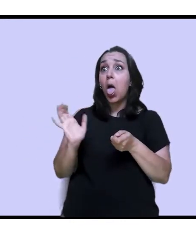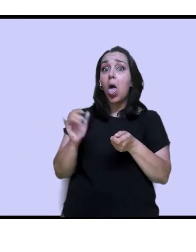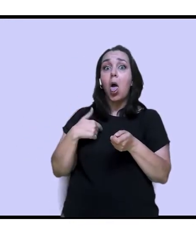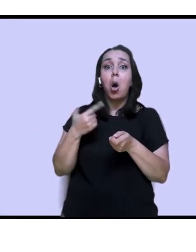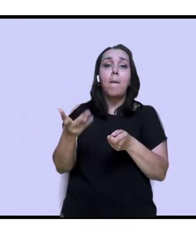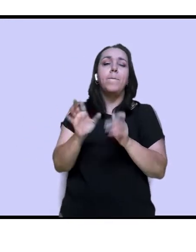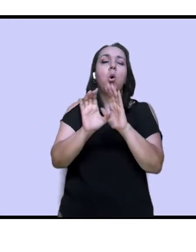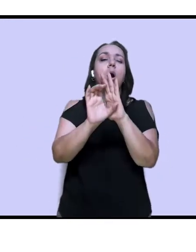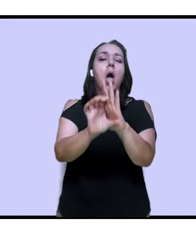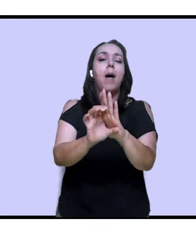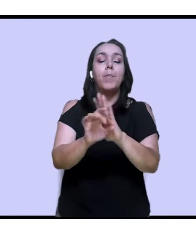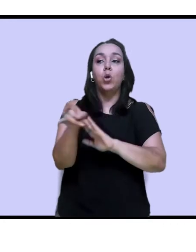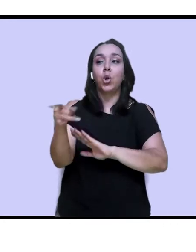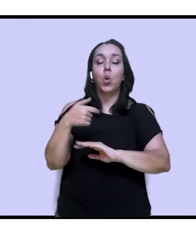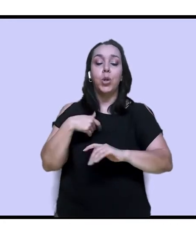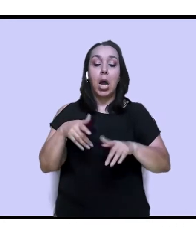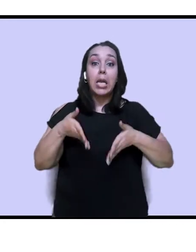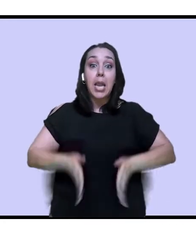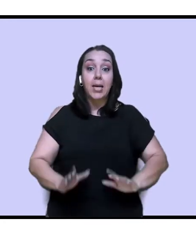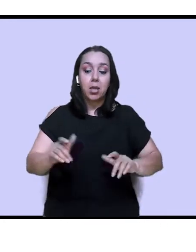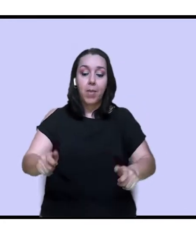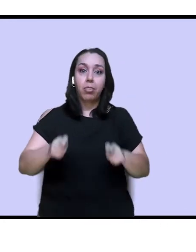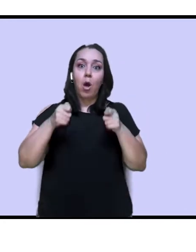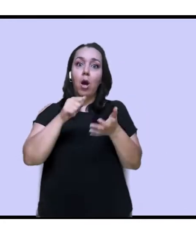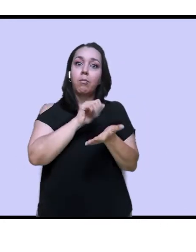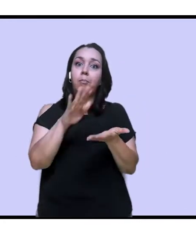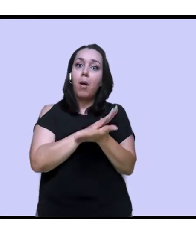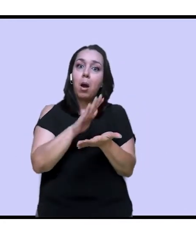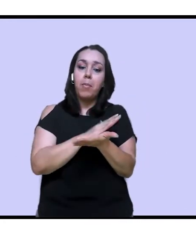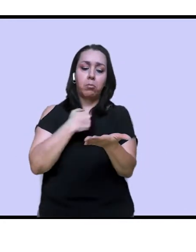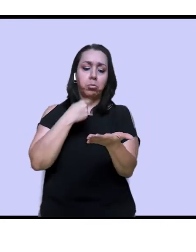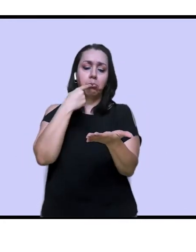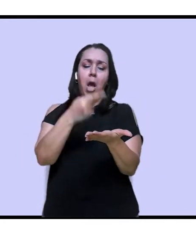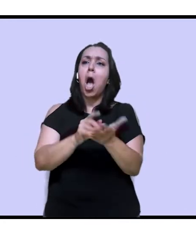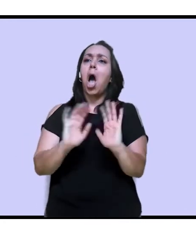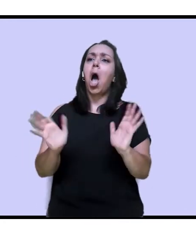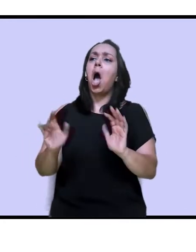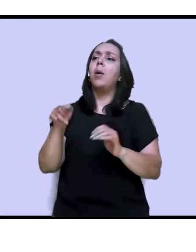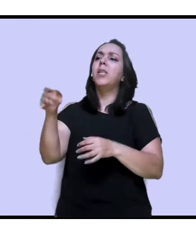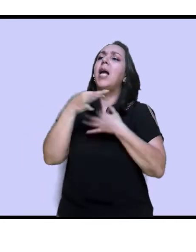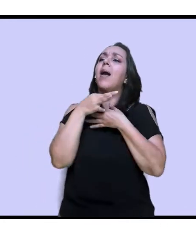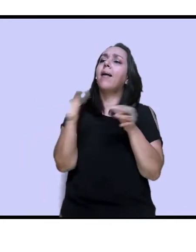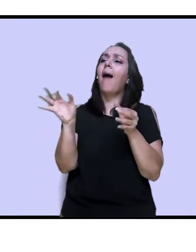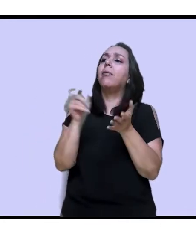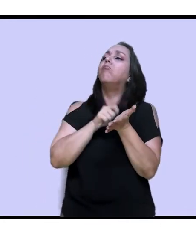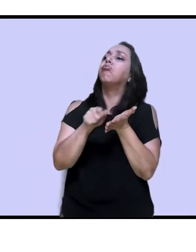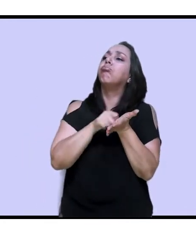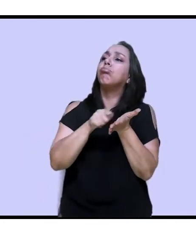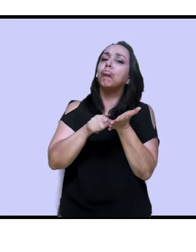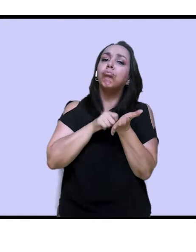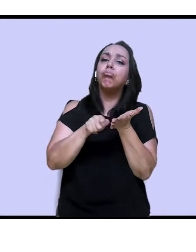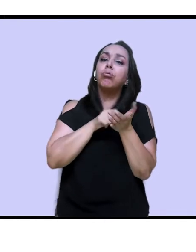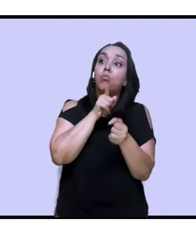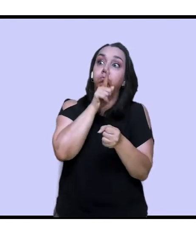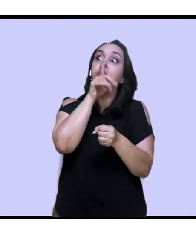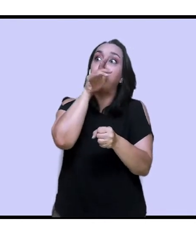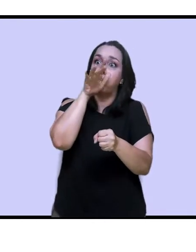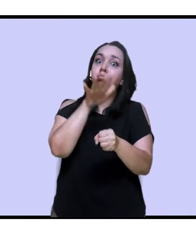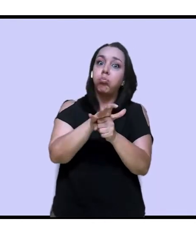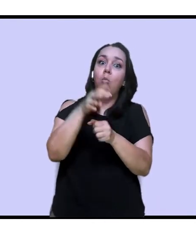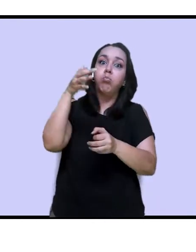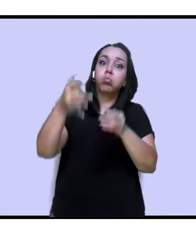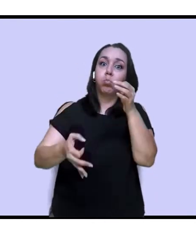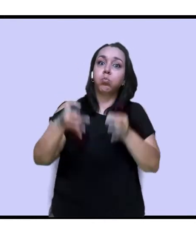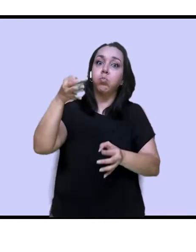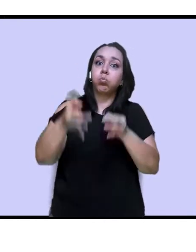documentos. Por ejemplo, si no traen un acta de nacimiento, hay una declaración jurada gratuita que se